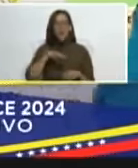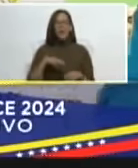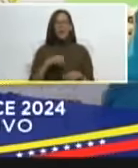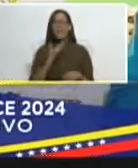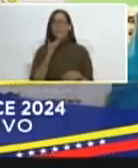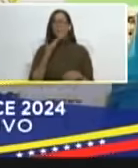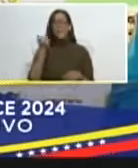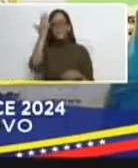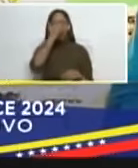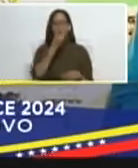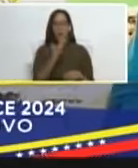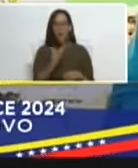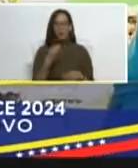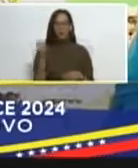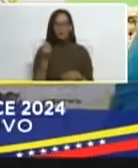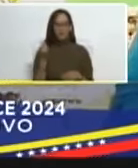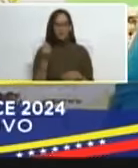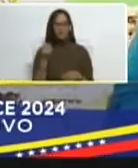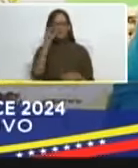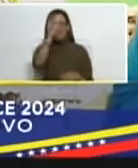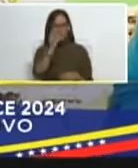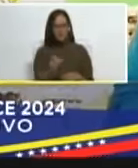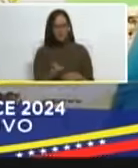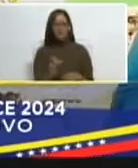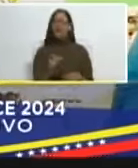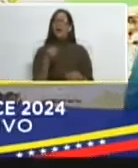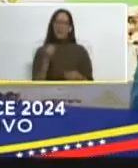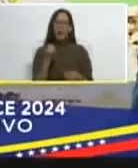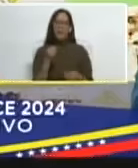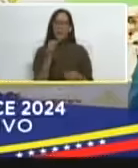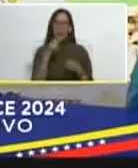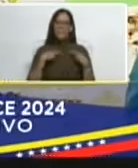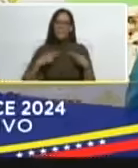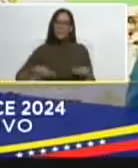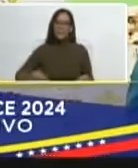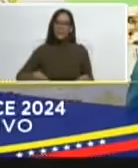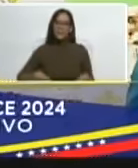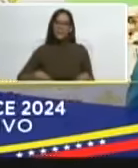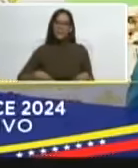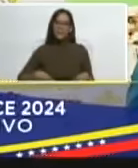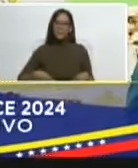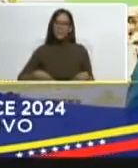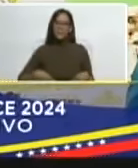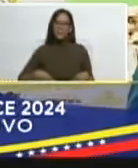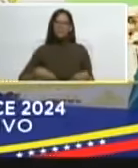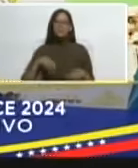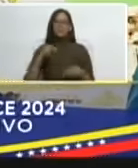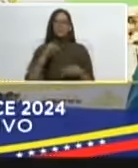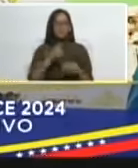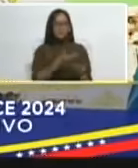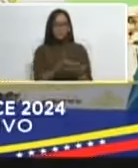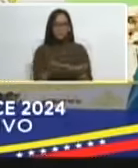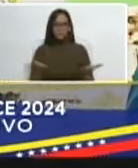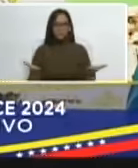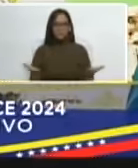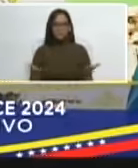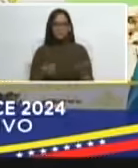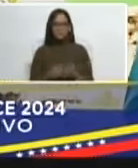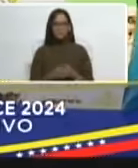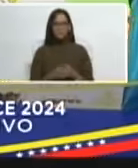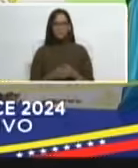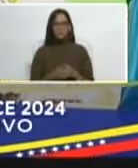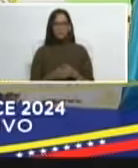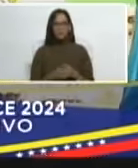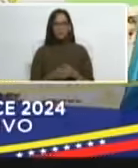tener como ciudadanos, como ciudadanas, como seres humanos. Luis José, Ernesto, Paredes,